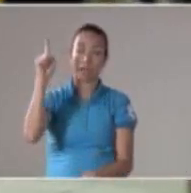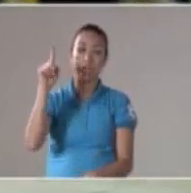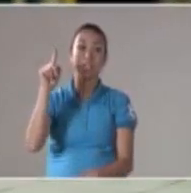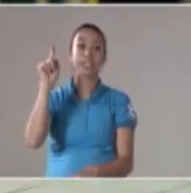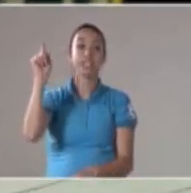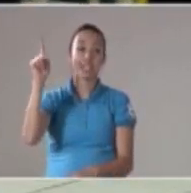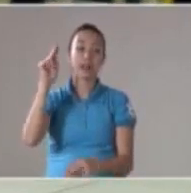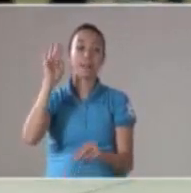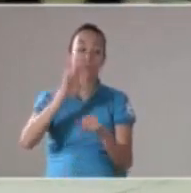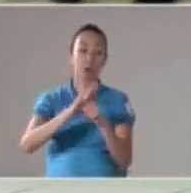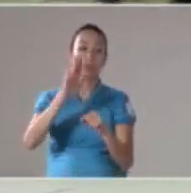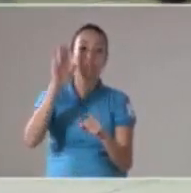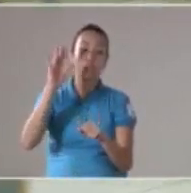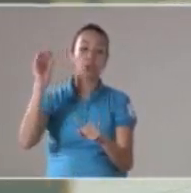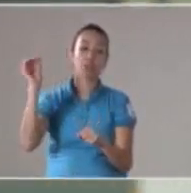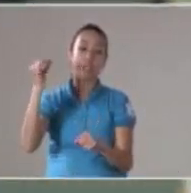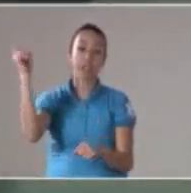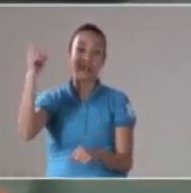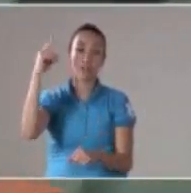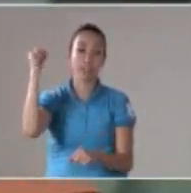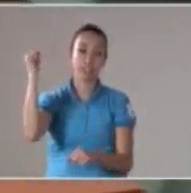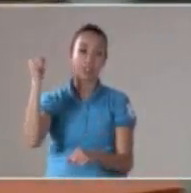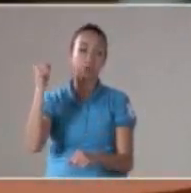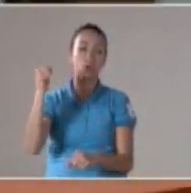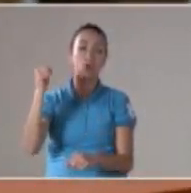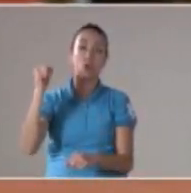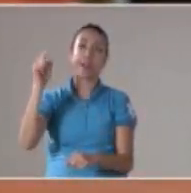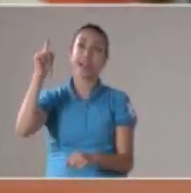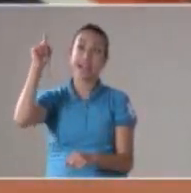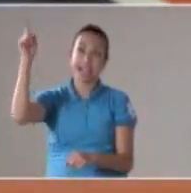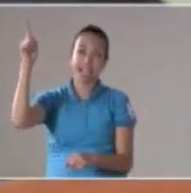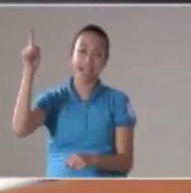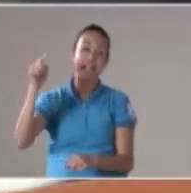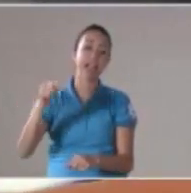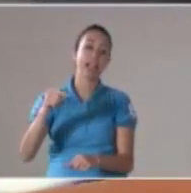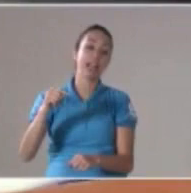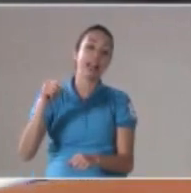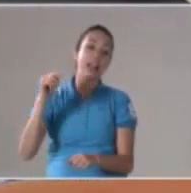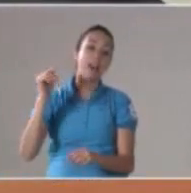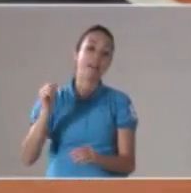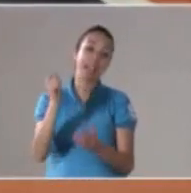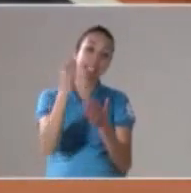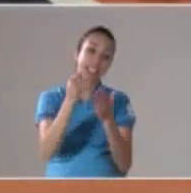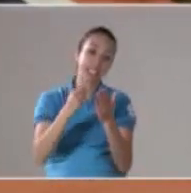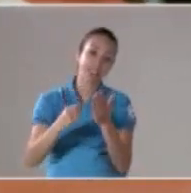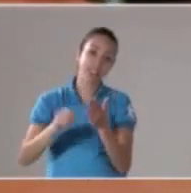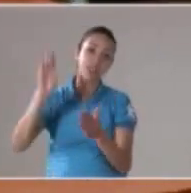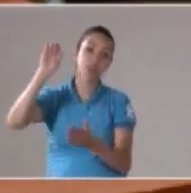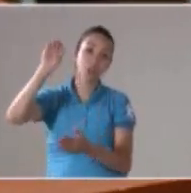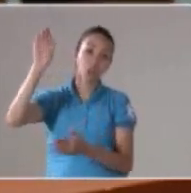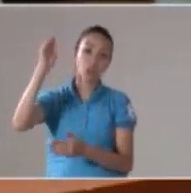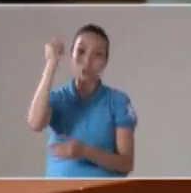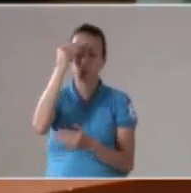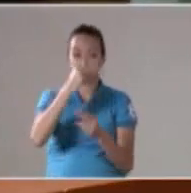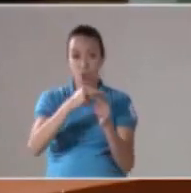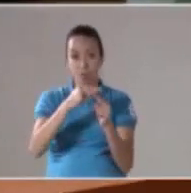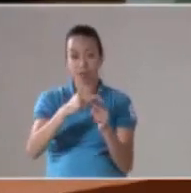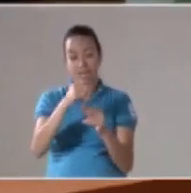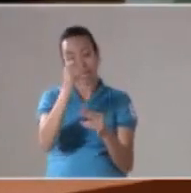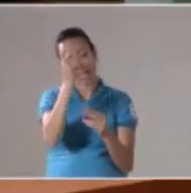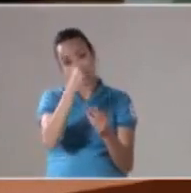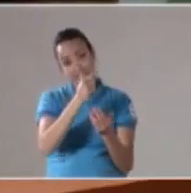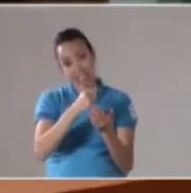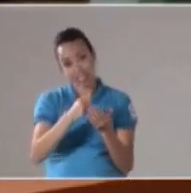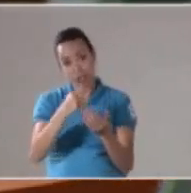el vencedor, Él le va a poner su nombre escrito en su frente. Qué cosa más hermosa. Pero entonces, ojo con